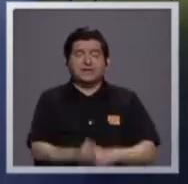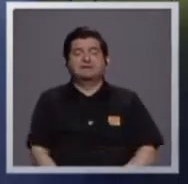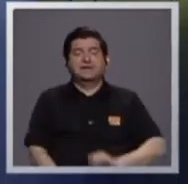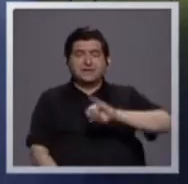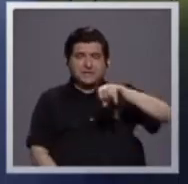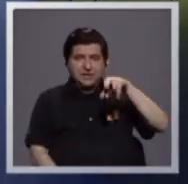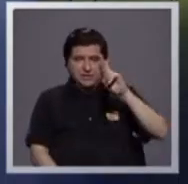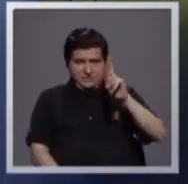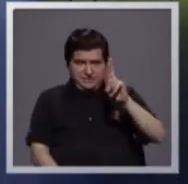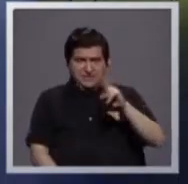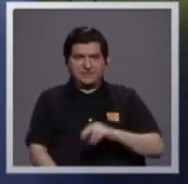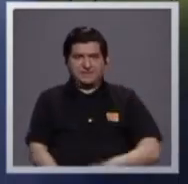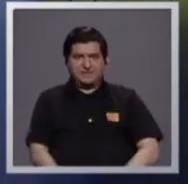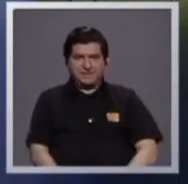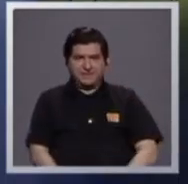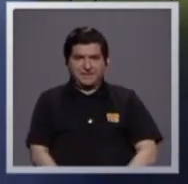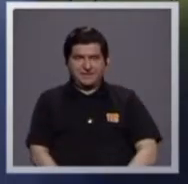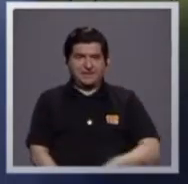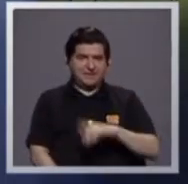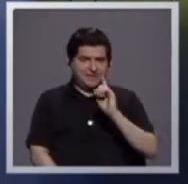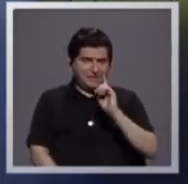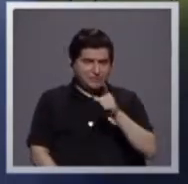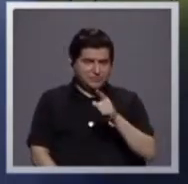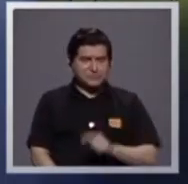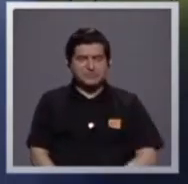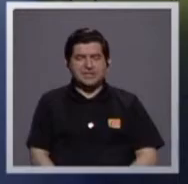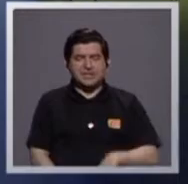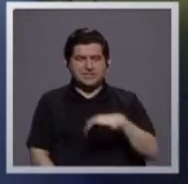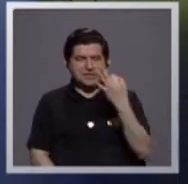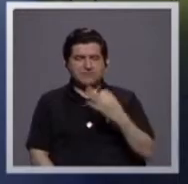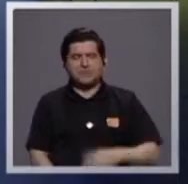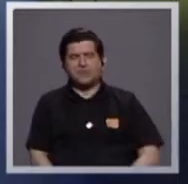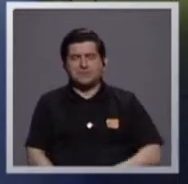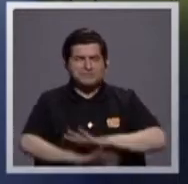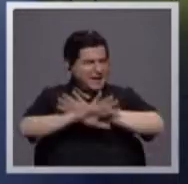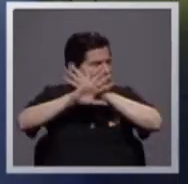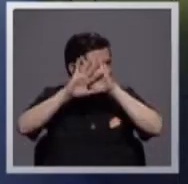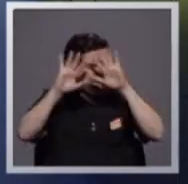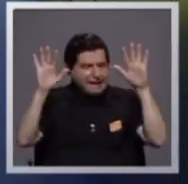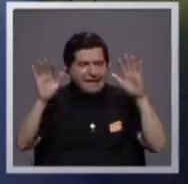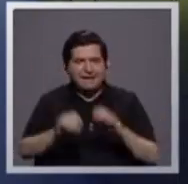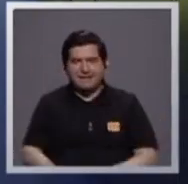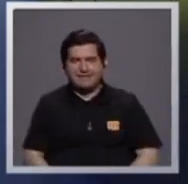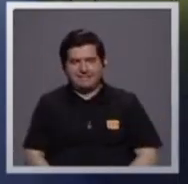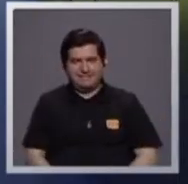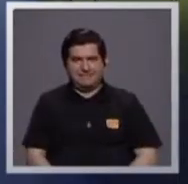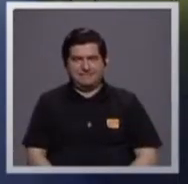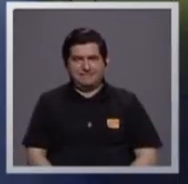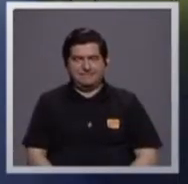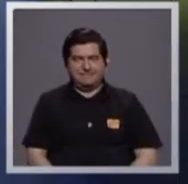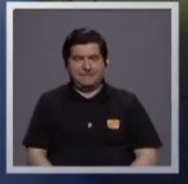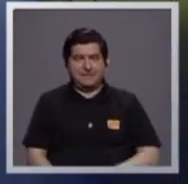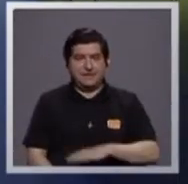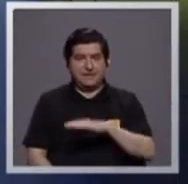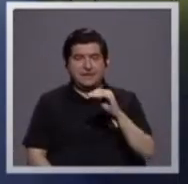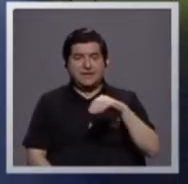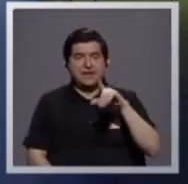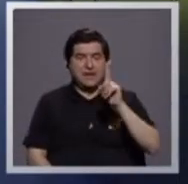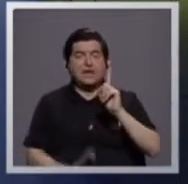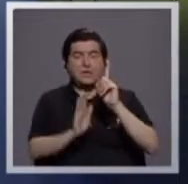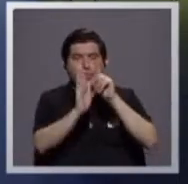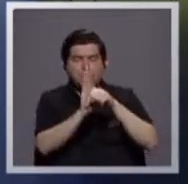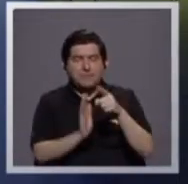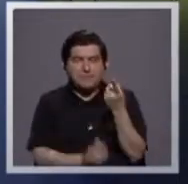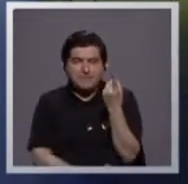Rafael, muy sobrio y muy claro, y en el minuto que